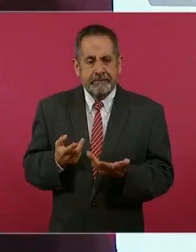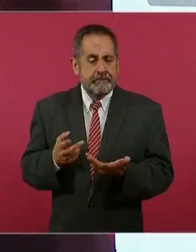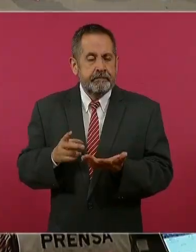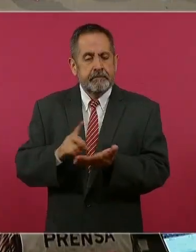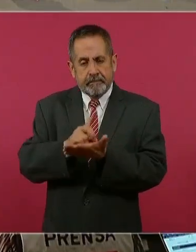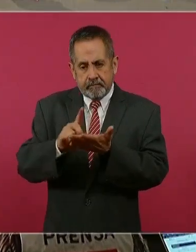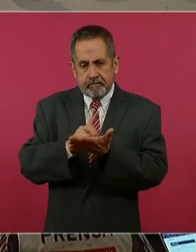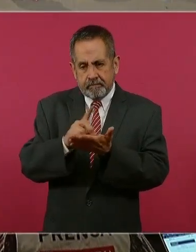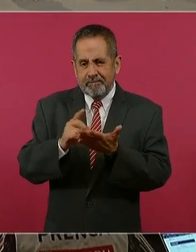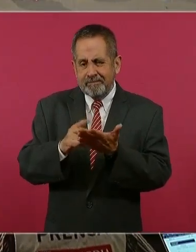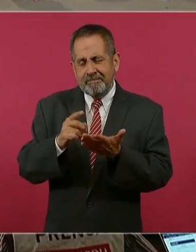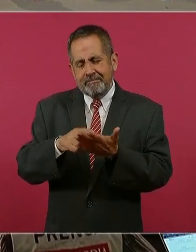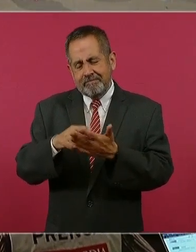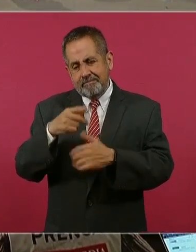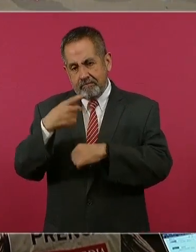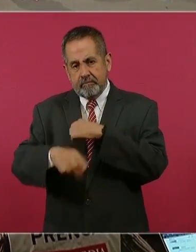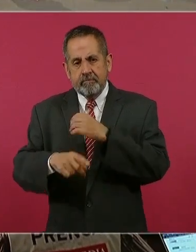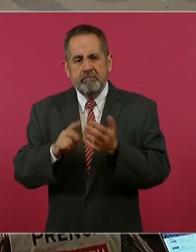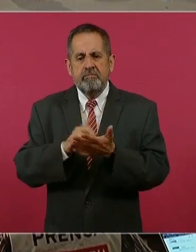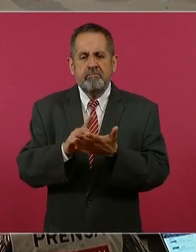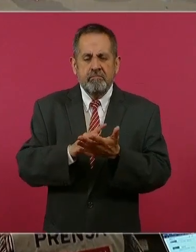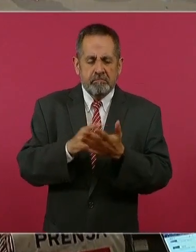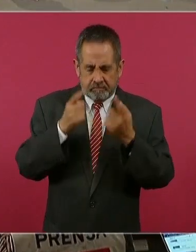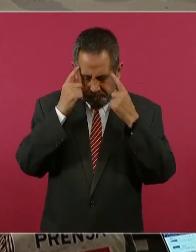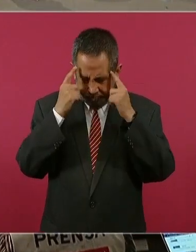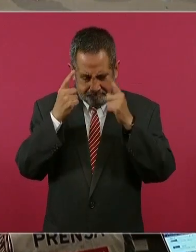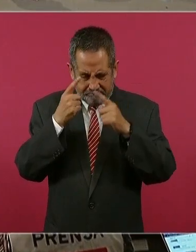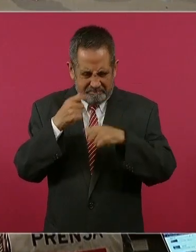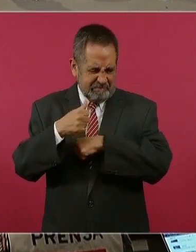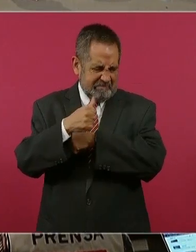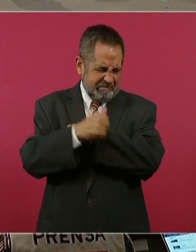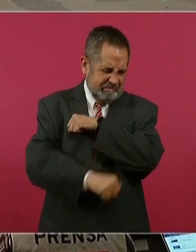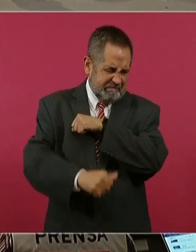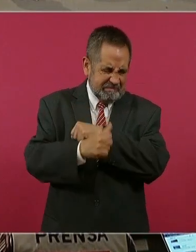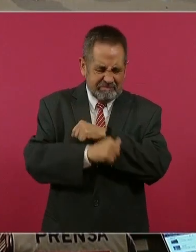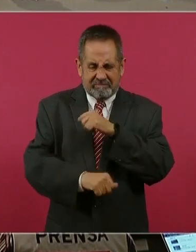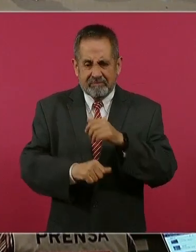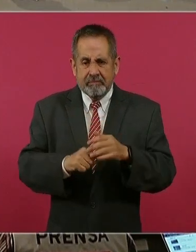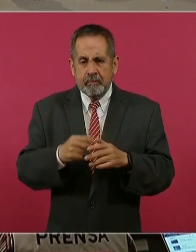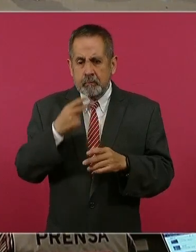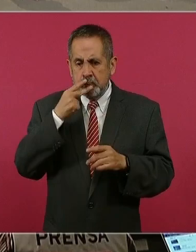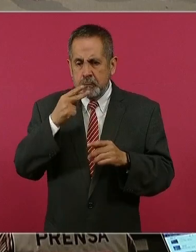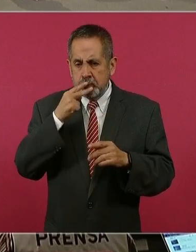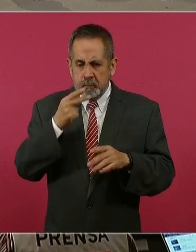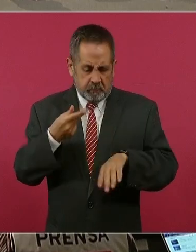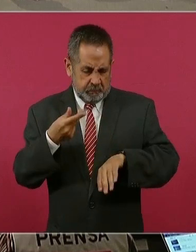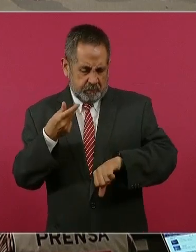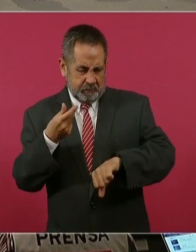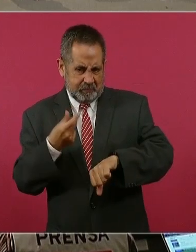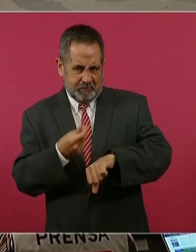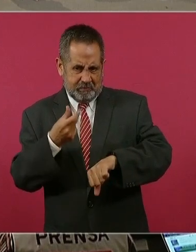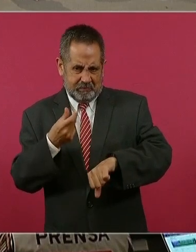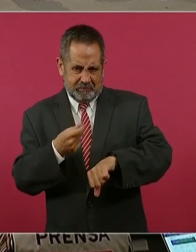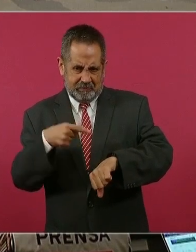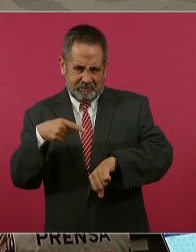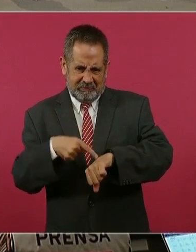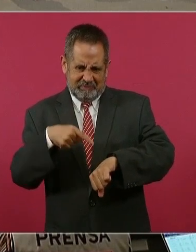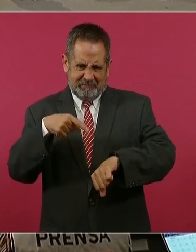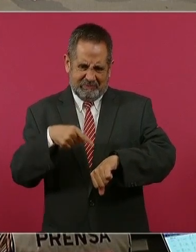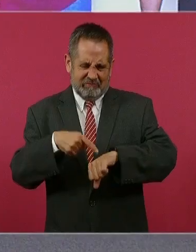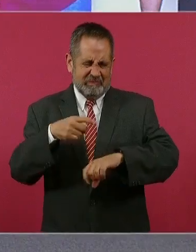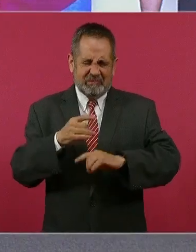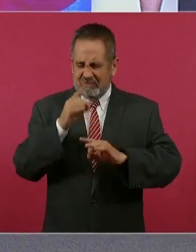pero además pueden, por ejemplo, cortar su cuerpo, pueden hacerse quemaduras con cigarrillos como una manifestación de